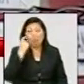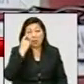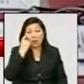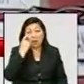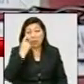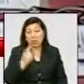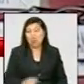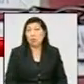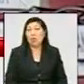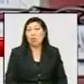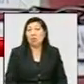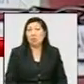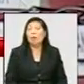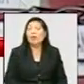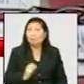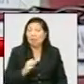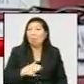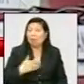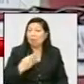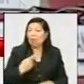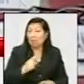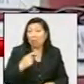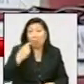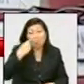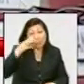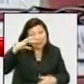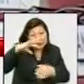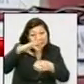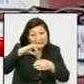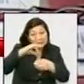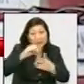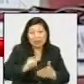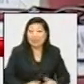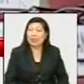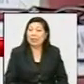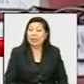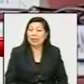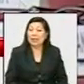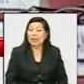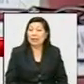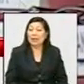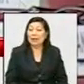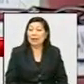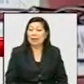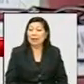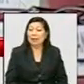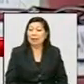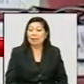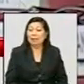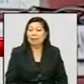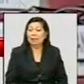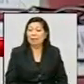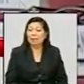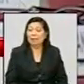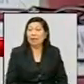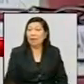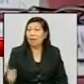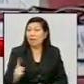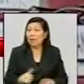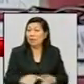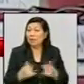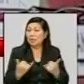oftalmológico, autorizado. La realidad es que nosotros, hasta el